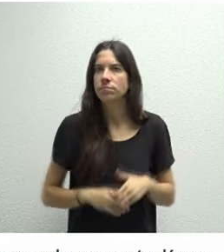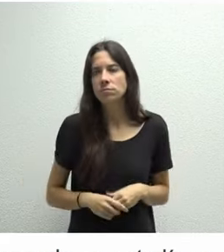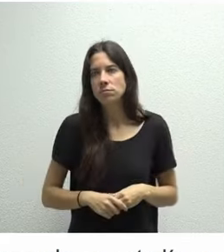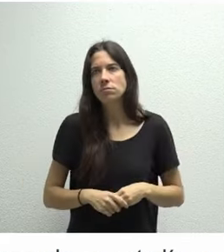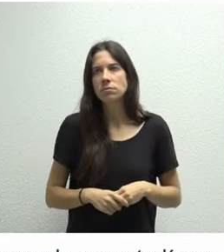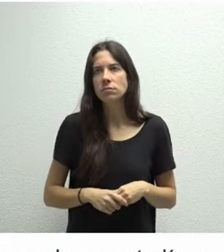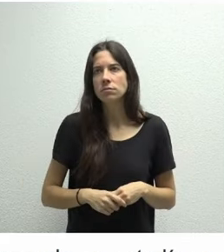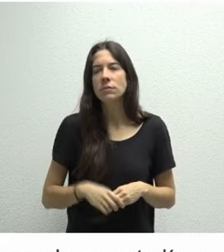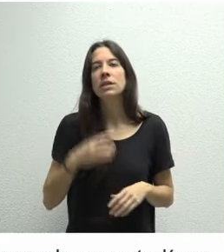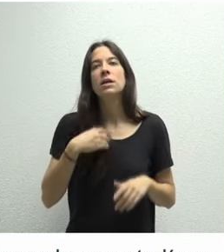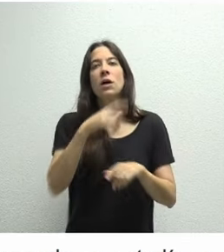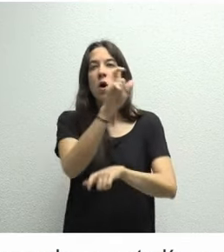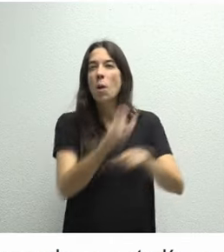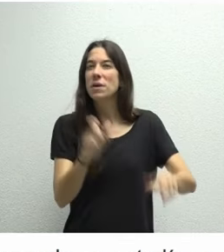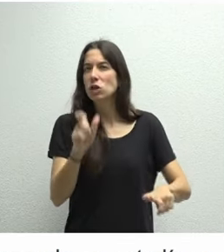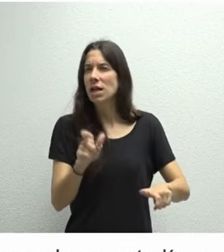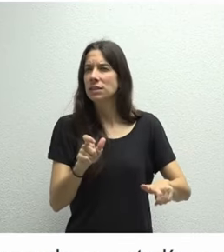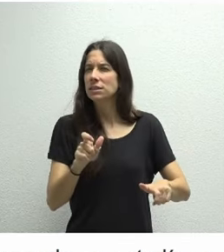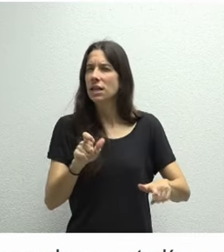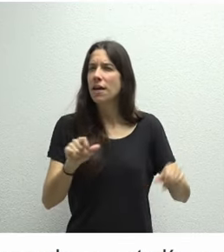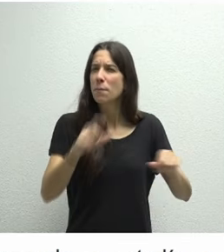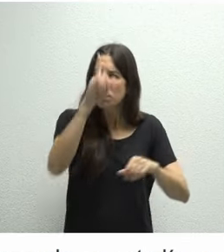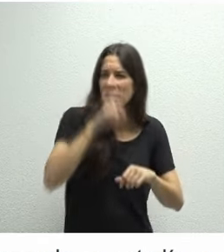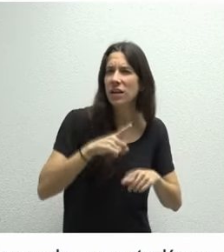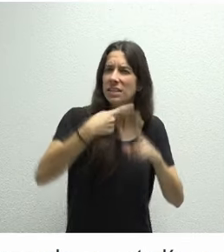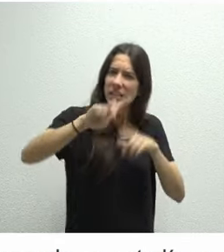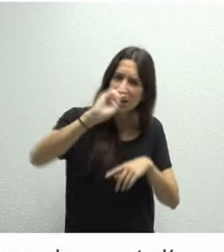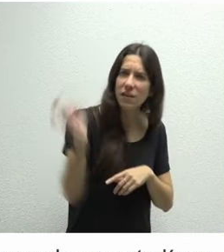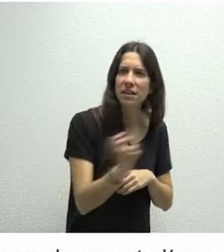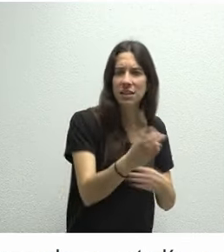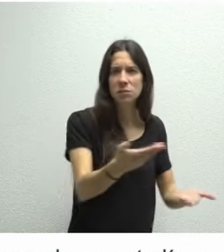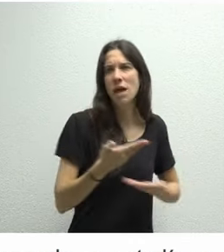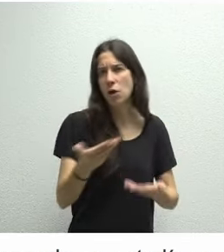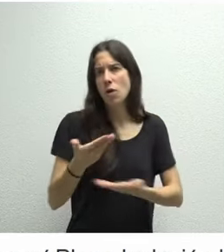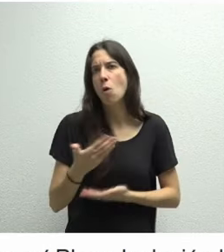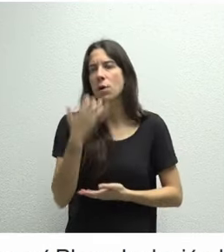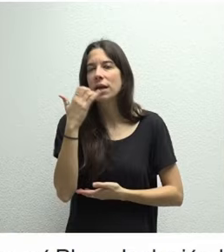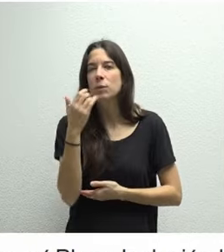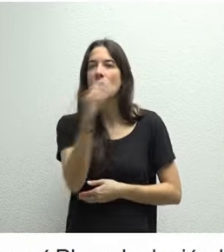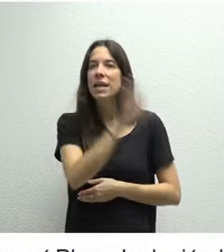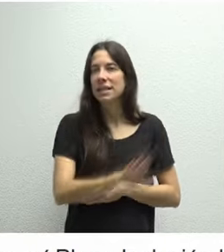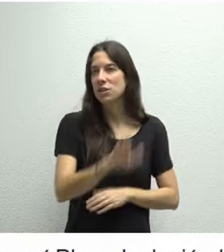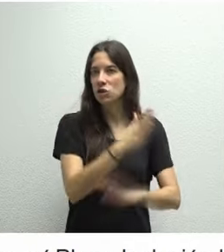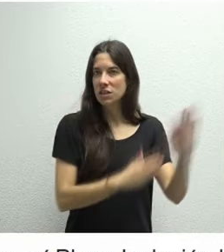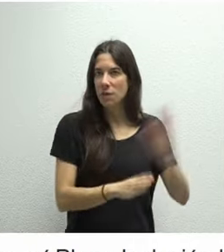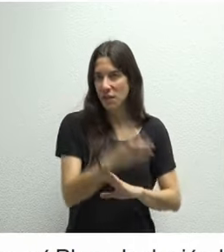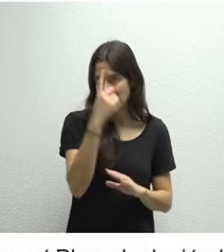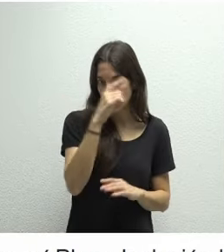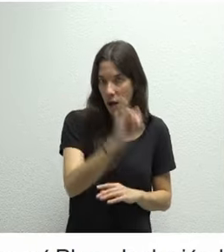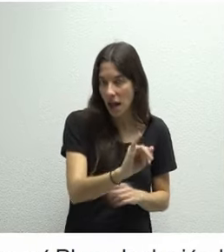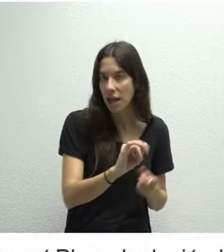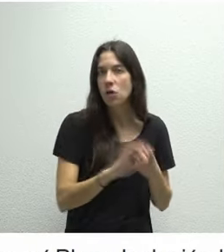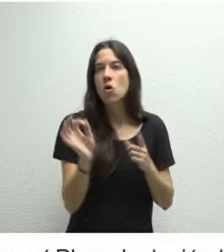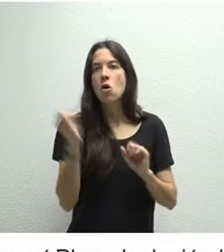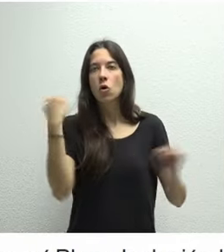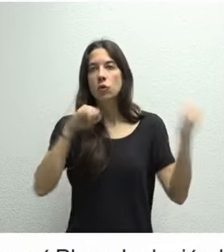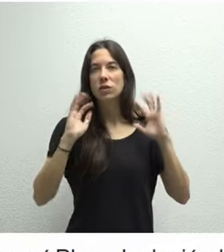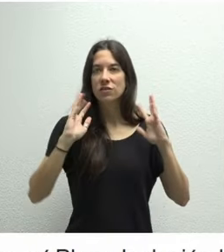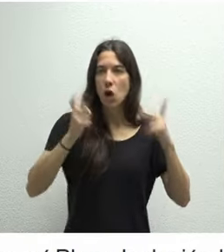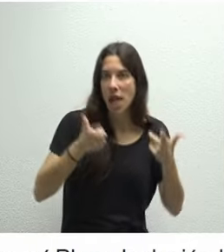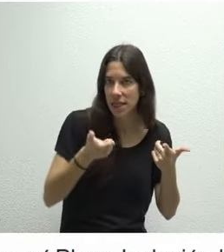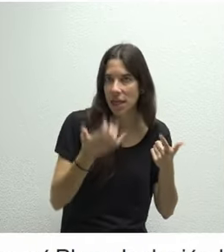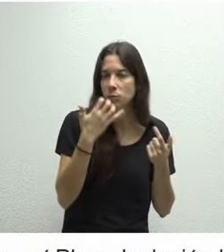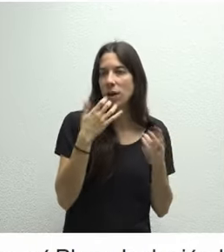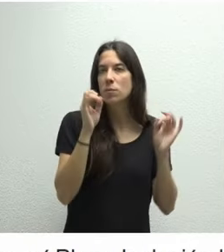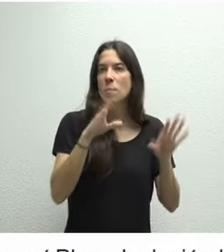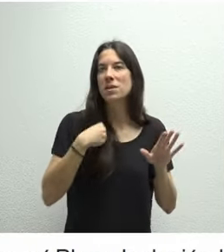ayudado con personas de muy diferentes perfiles Como por ejemplo niños con discapacidad intelectual con conductas violentas como